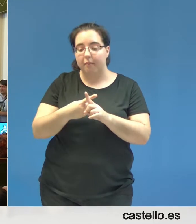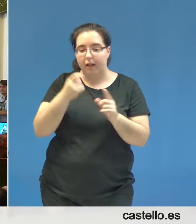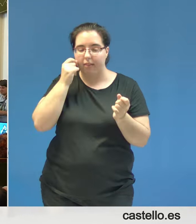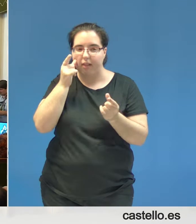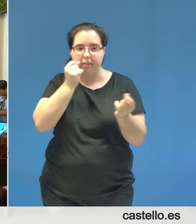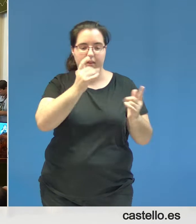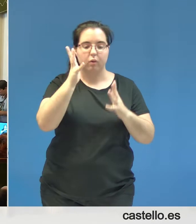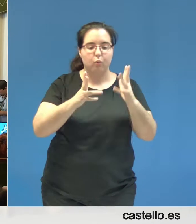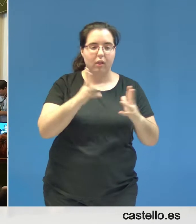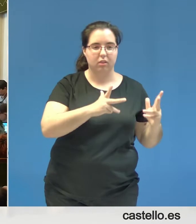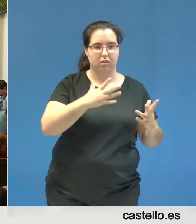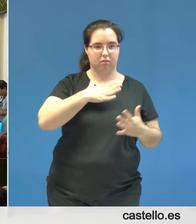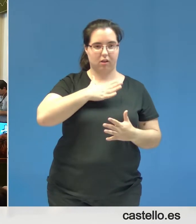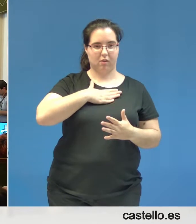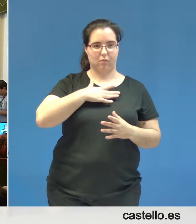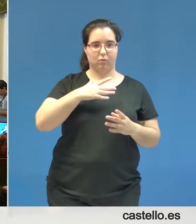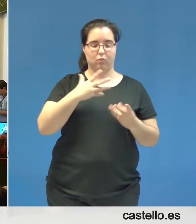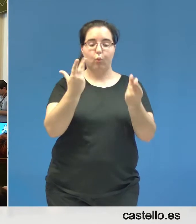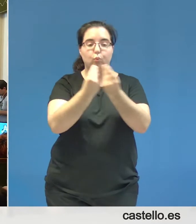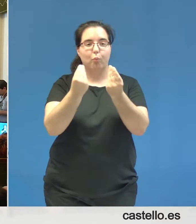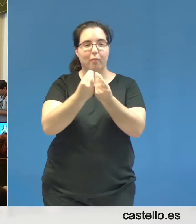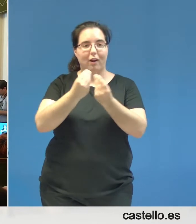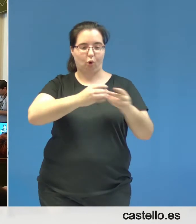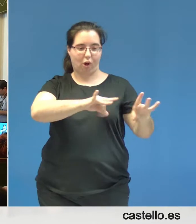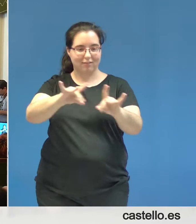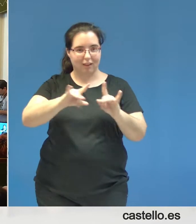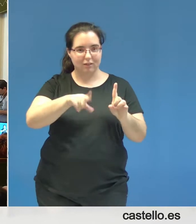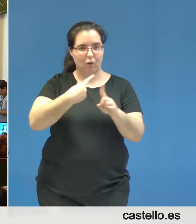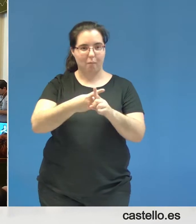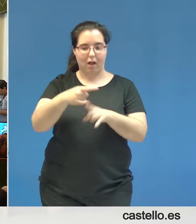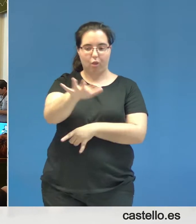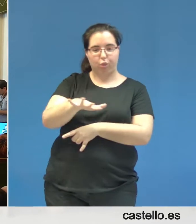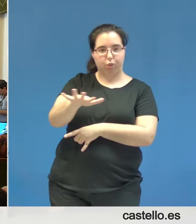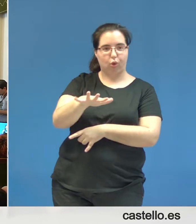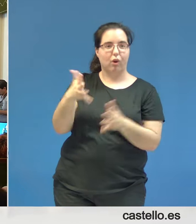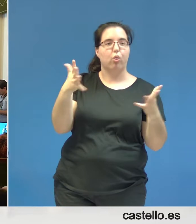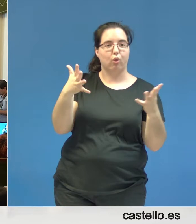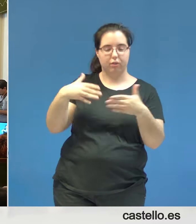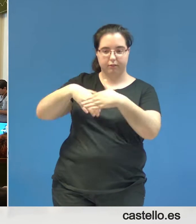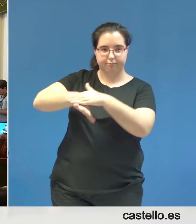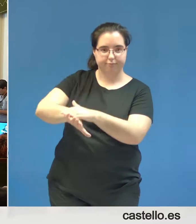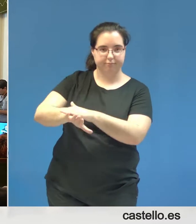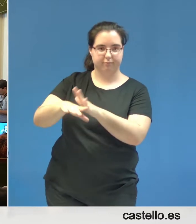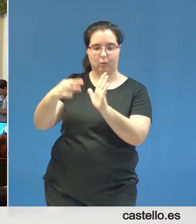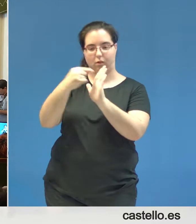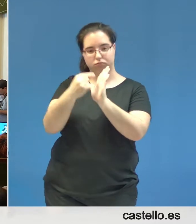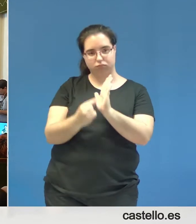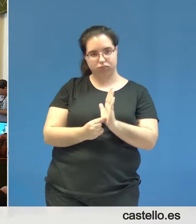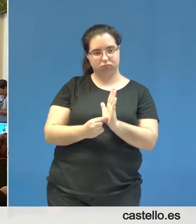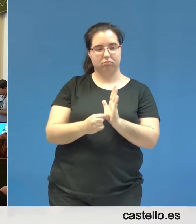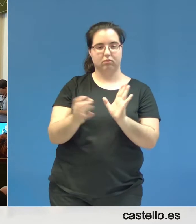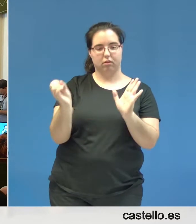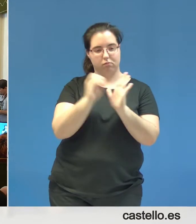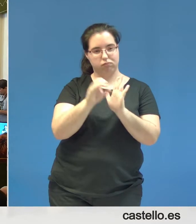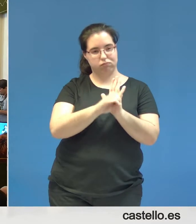inmuebles con la referencia catastral que se incorpora y su geolocalización para su ubicación a través de la referida plataforma. Por todo ello, de conformidad con lo que